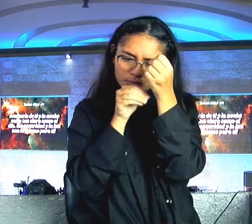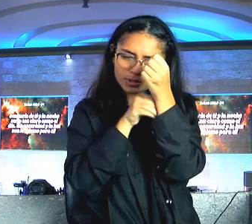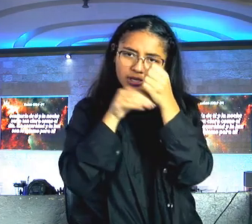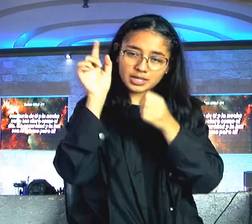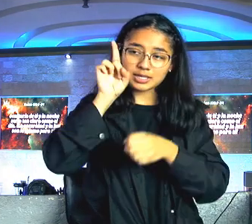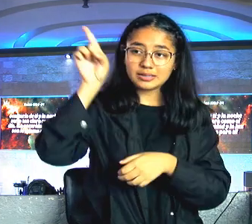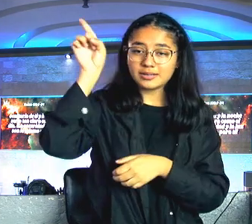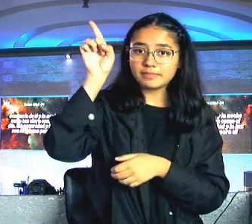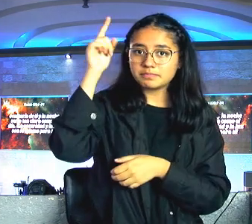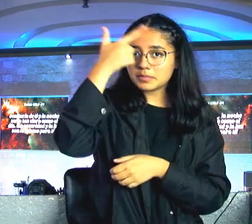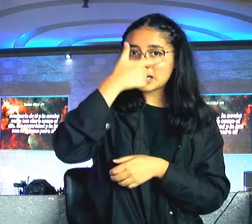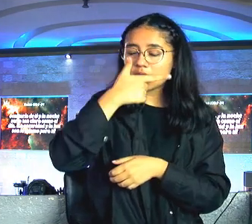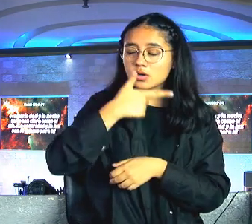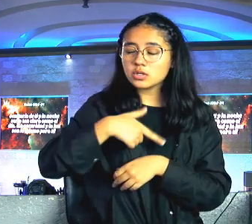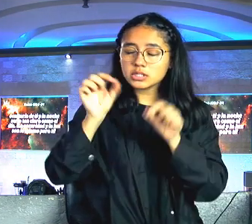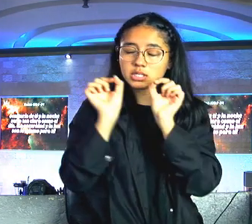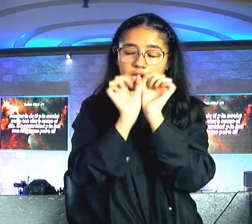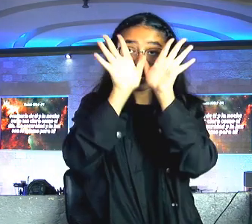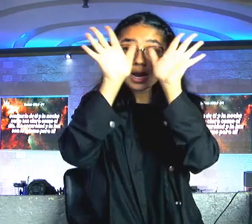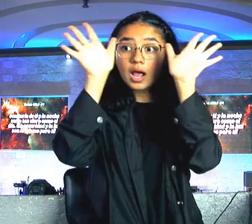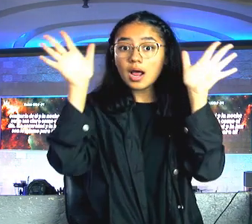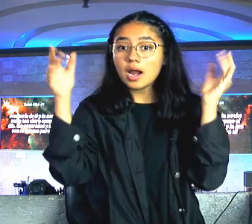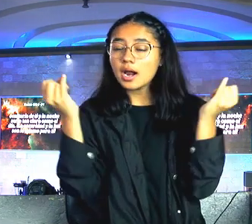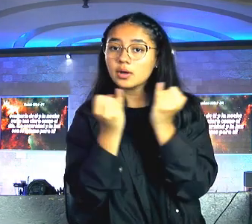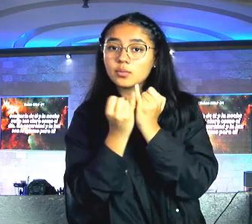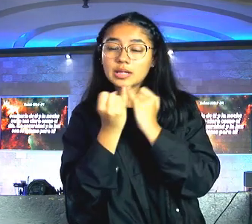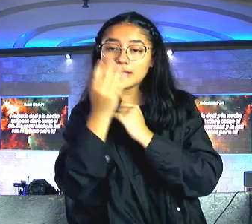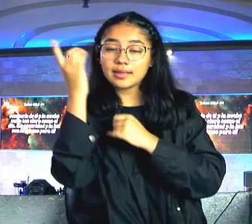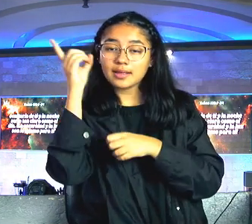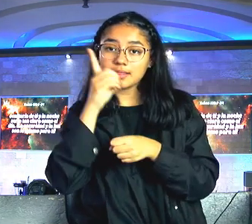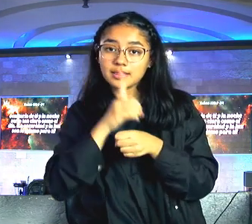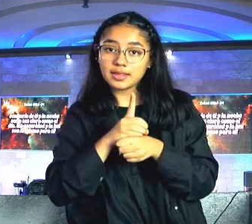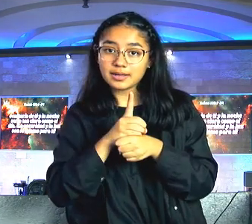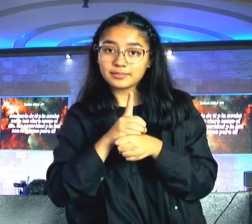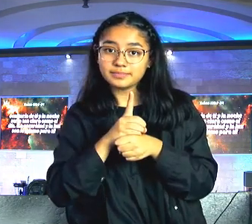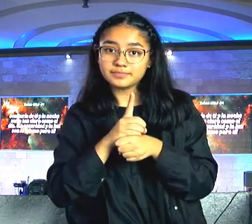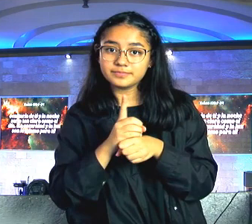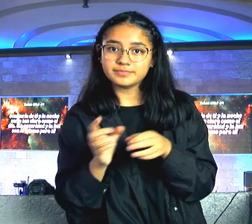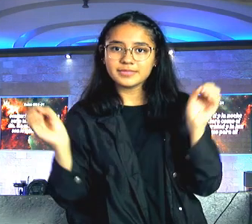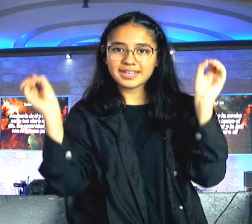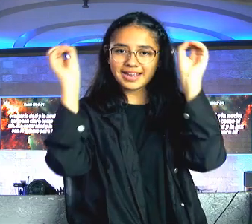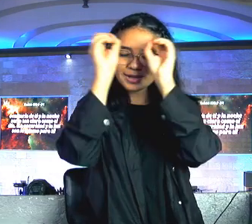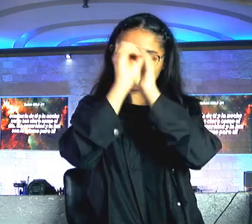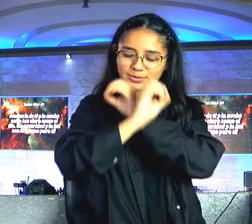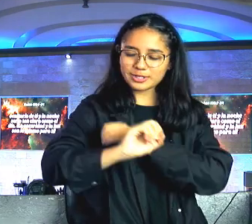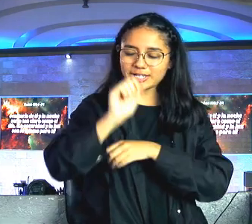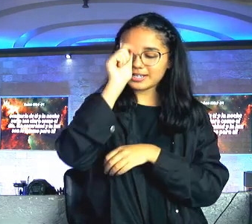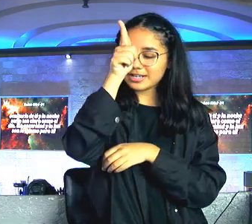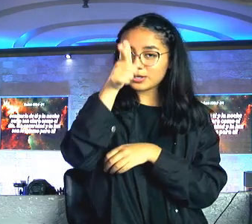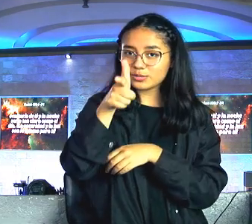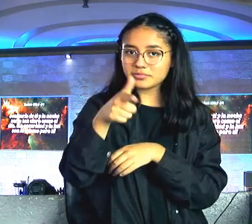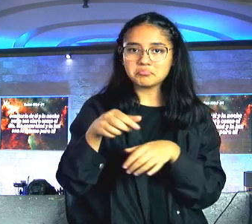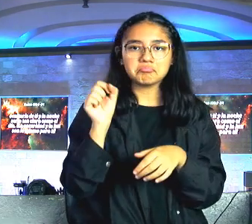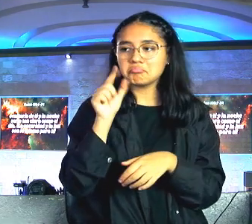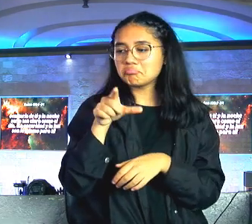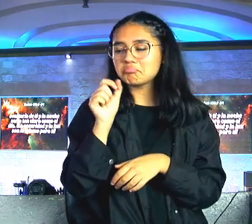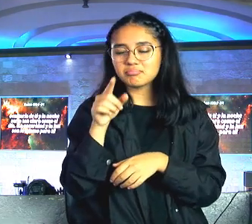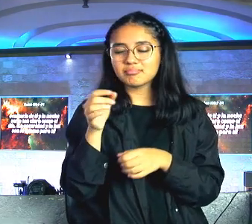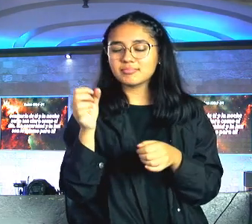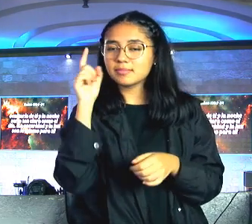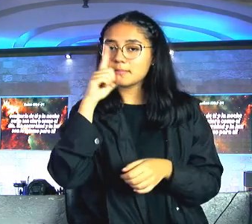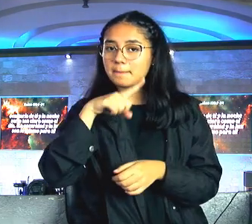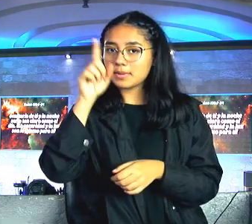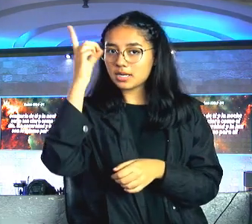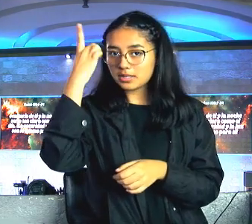la noche sería tan clara como el día. La oscuridad y la luz son lo mismo para ti. Así